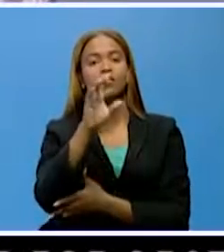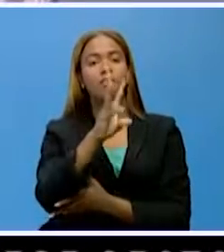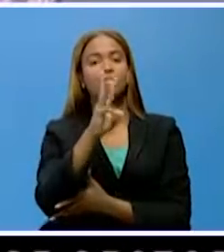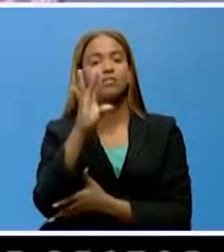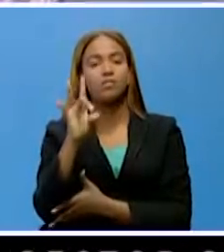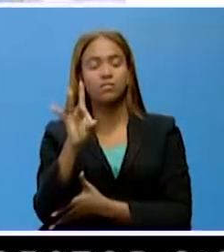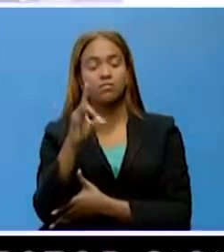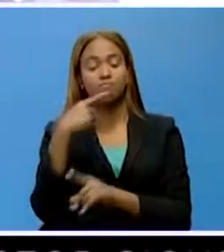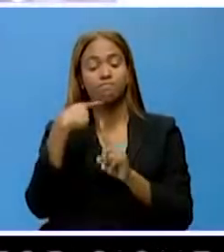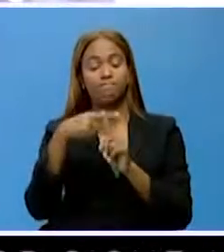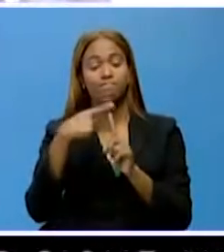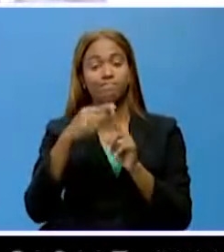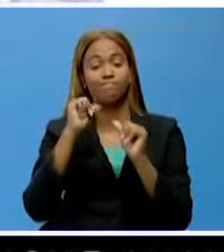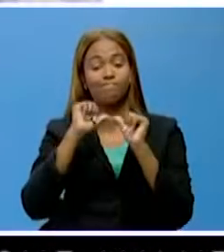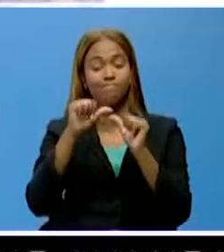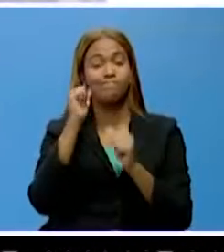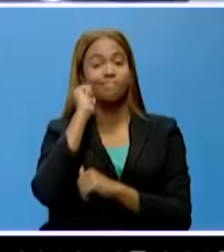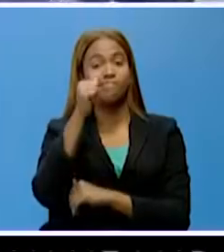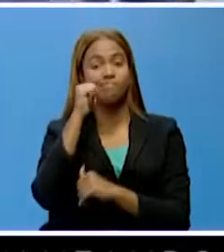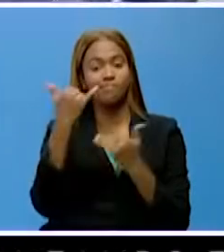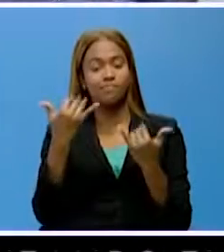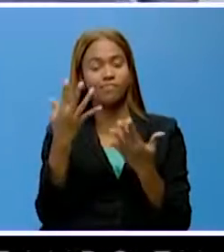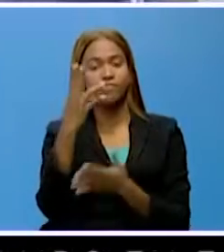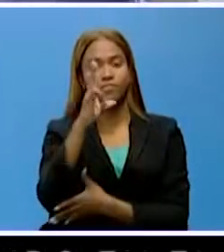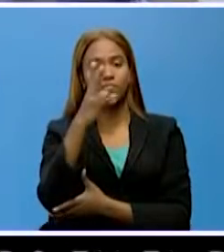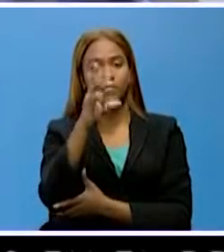244.168. La positividad diaria se sitúa en